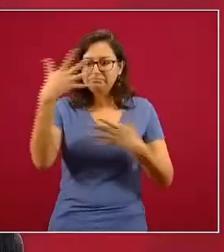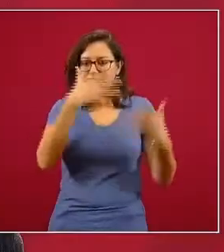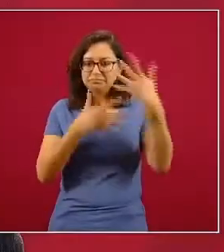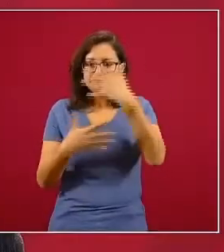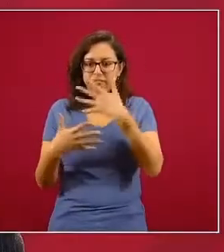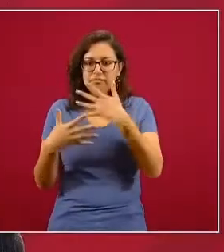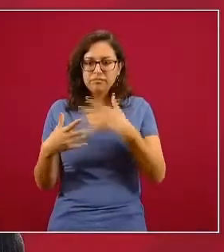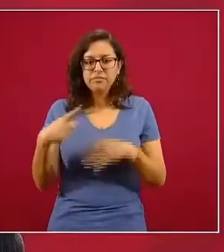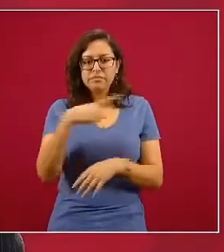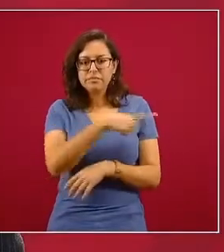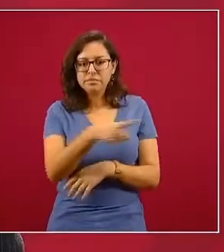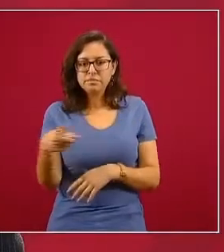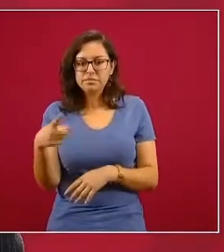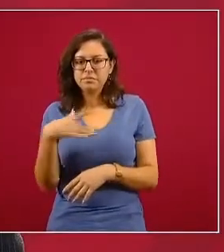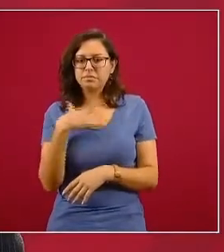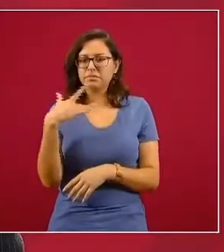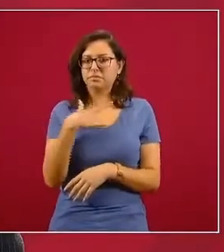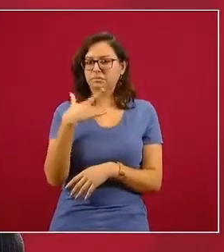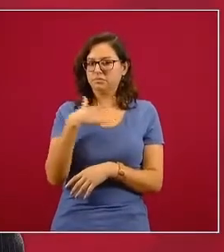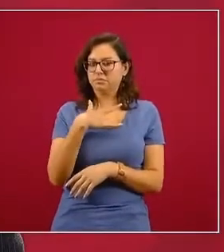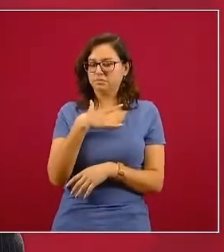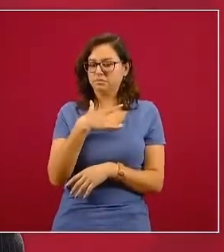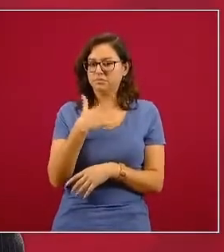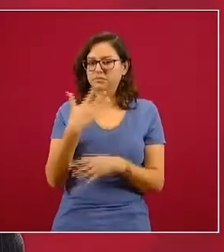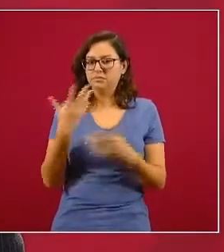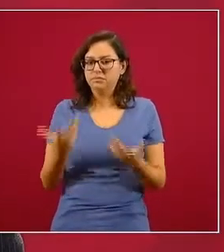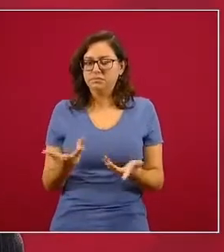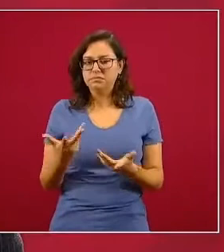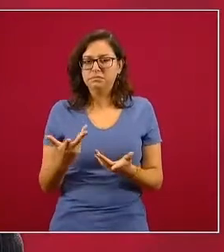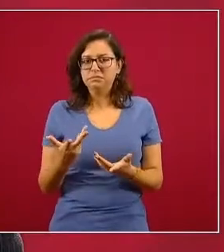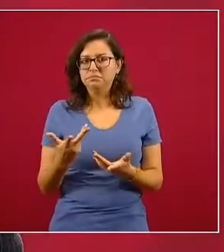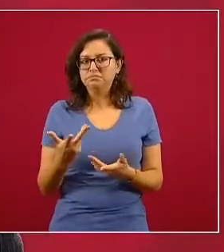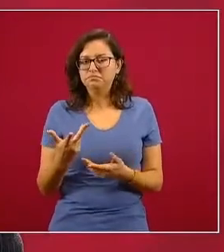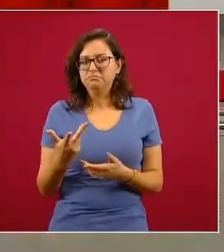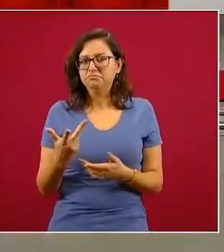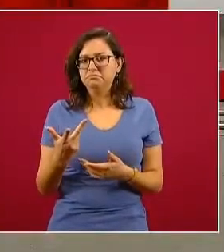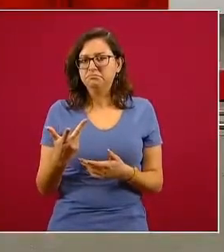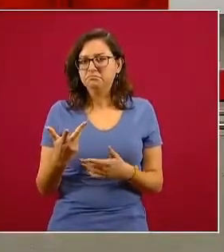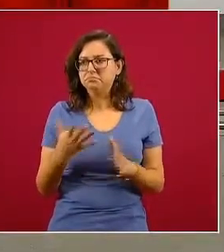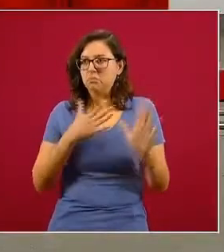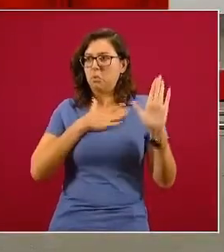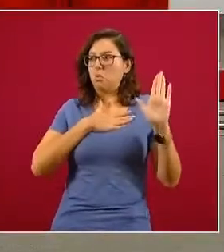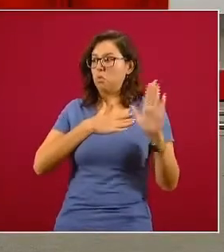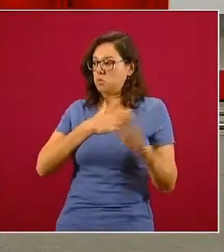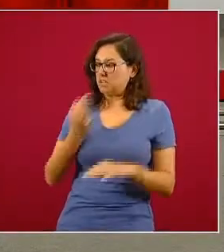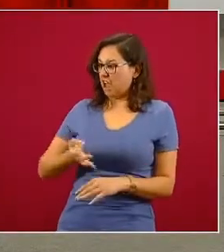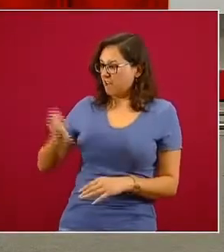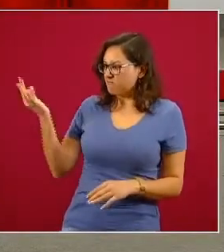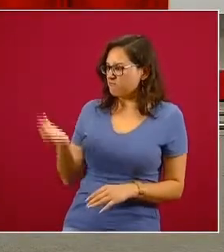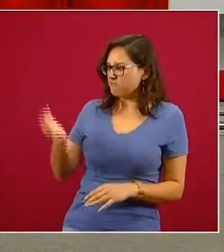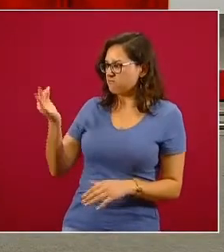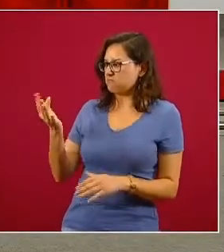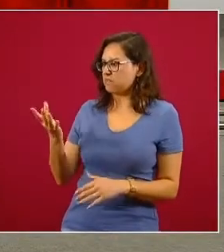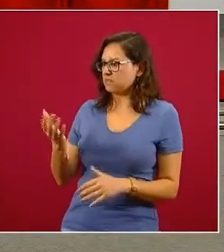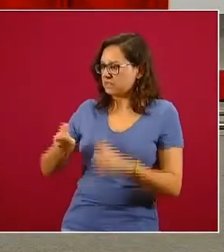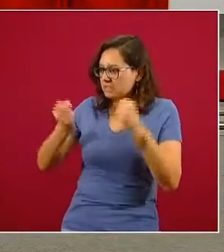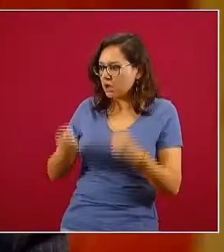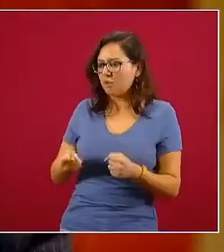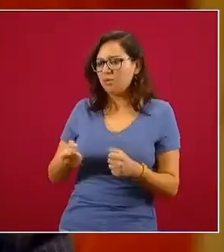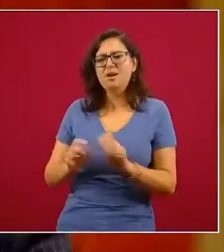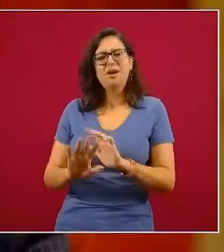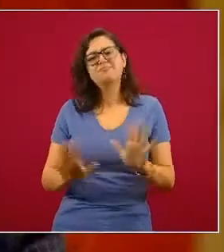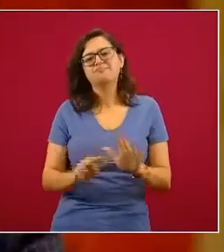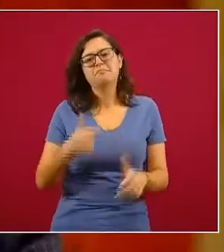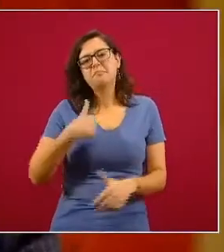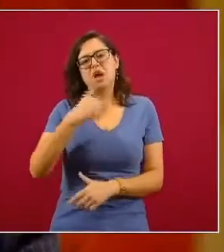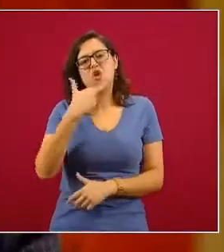se empeñan en ver esto como promesas de otro tipo, cuando no es algo crucial, prefiero abstenerme ya